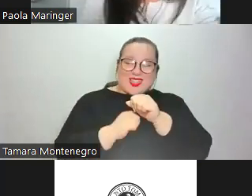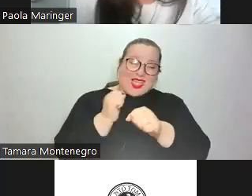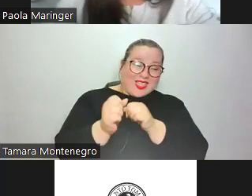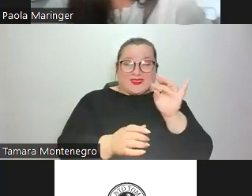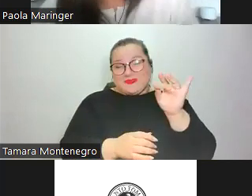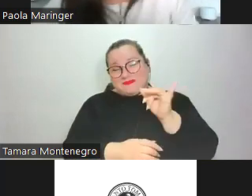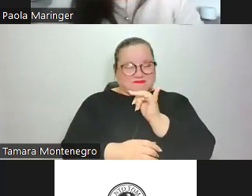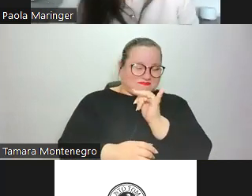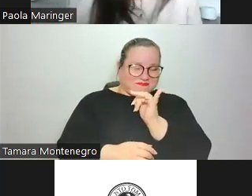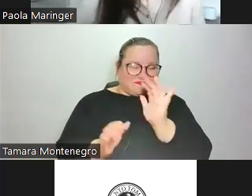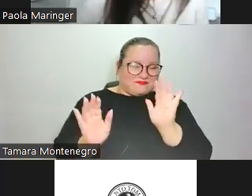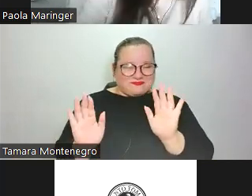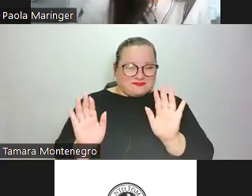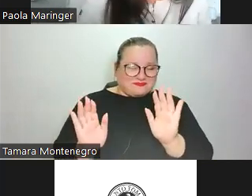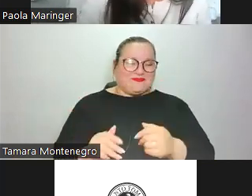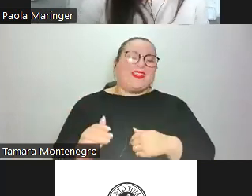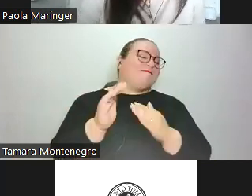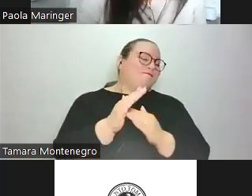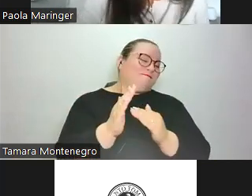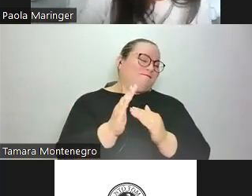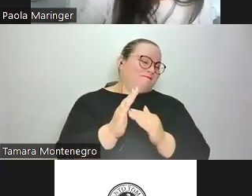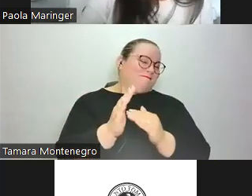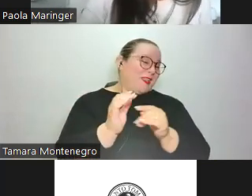detalle. Hasta ahí llegamos.